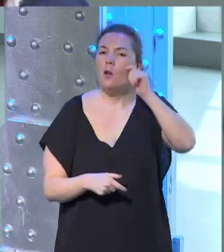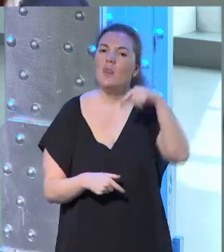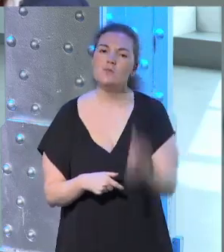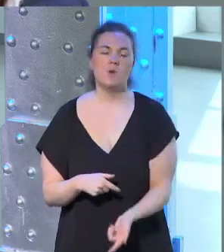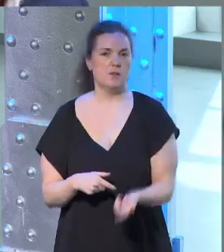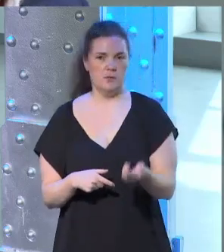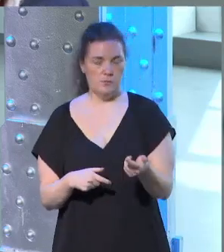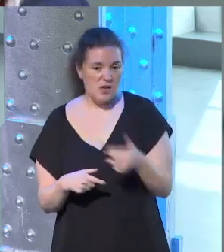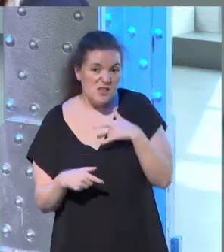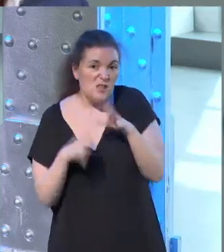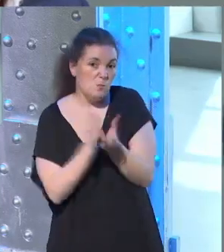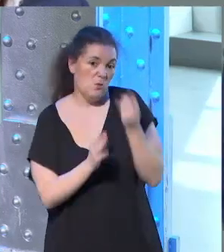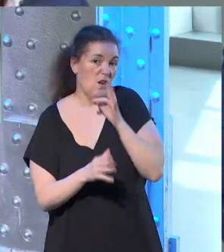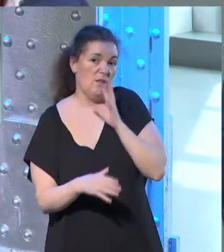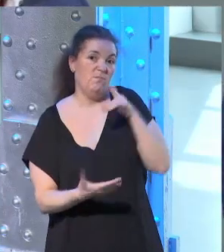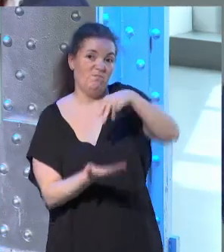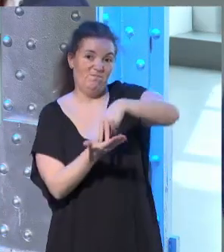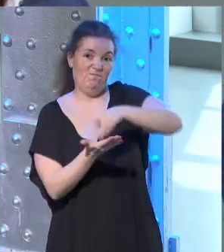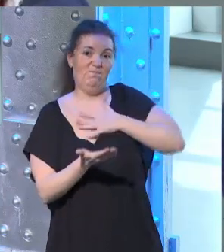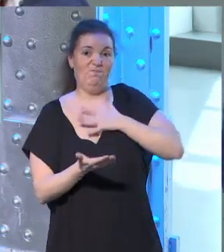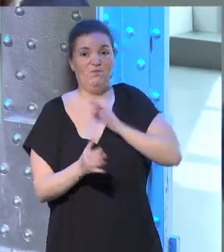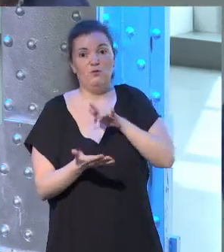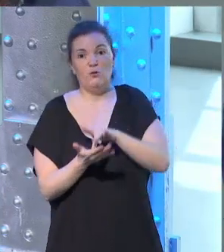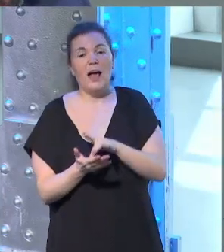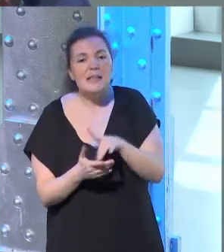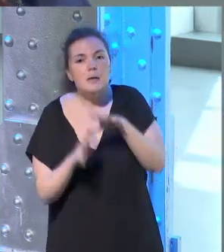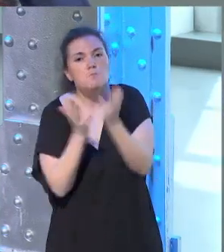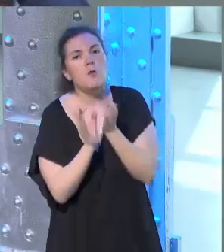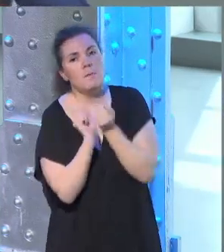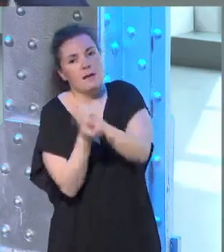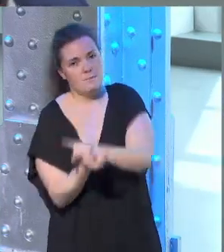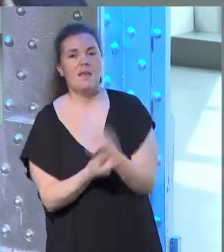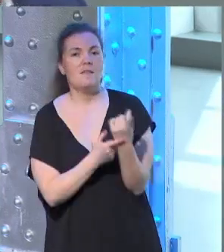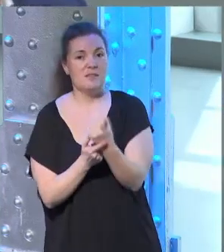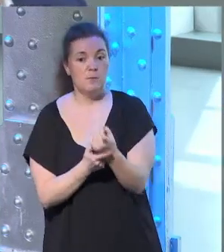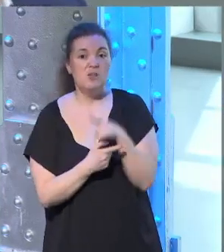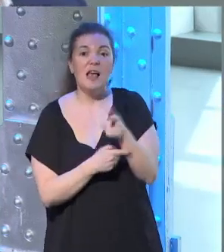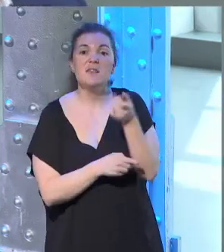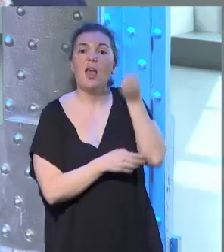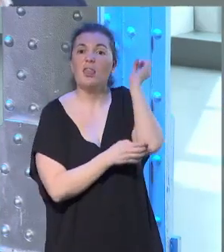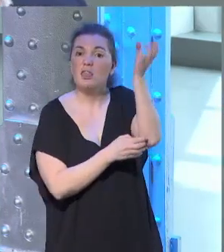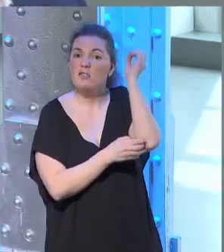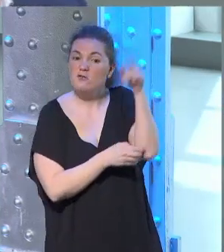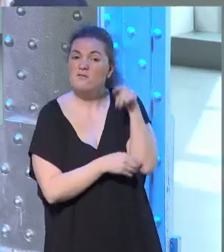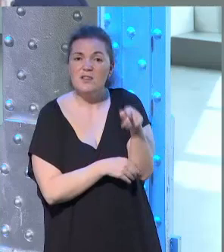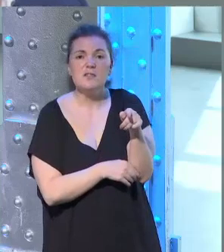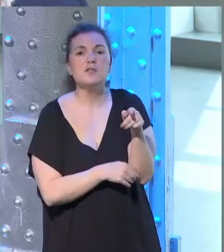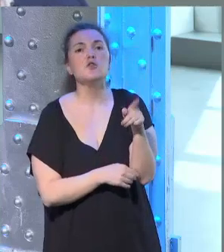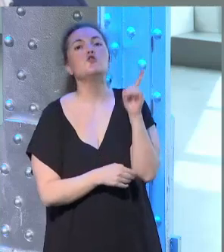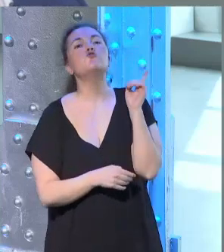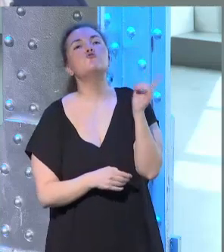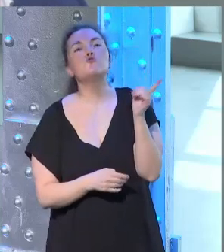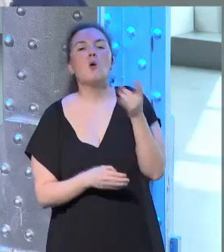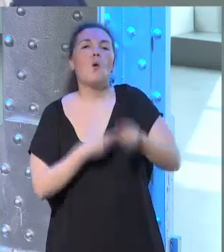el que estamos hoy. Y ese es el mundo que necesitamos cambiar. Y este discurso, desgraciadamente, solo lo